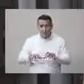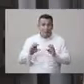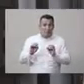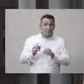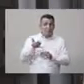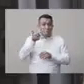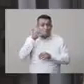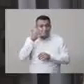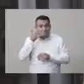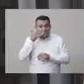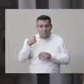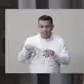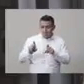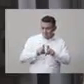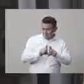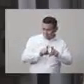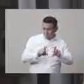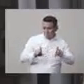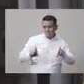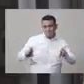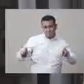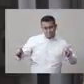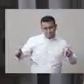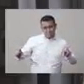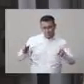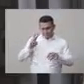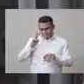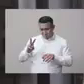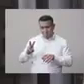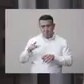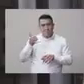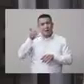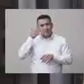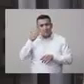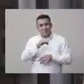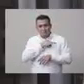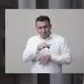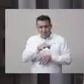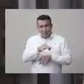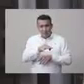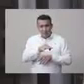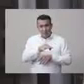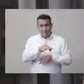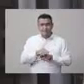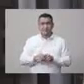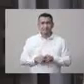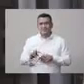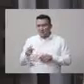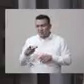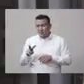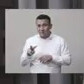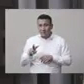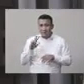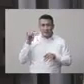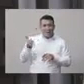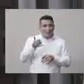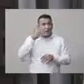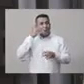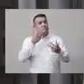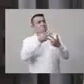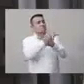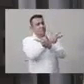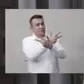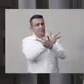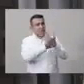-BCS-COVID. En ambos casos, te atenderemos con gusto por medio del mecanismo de atención